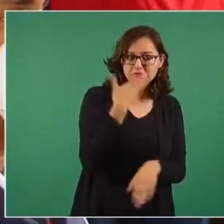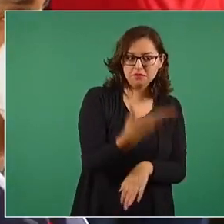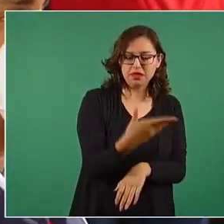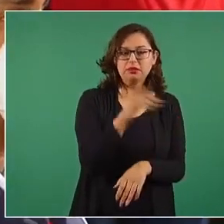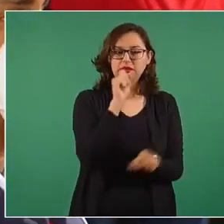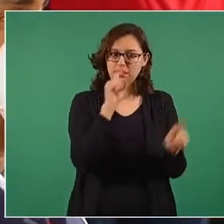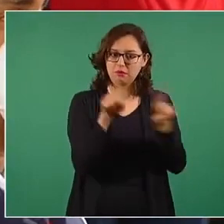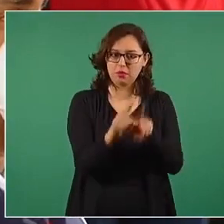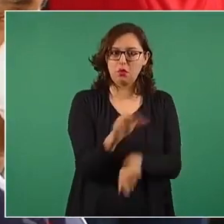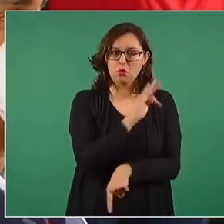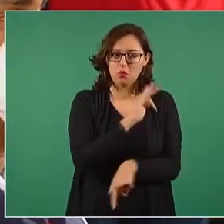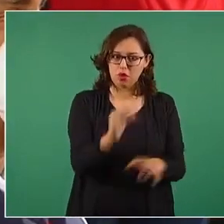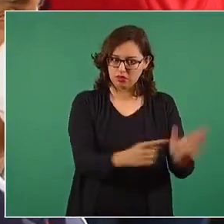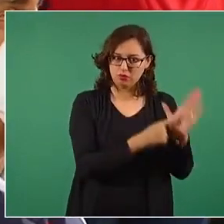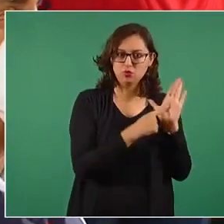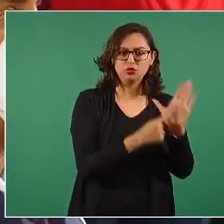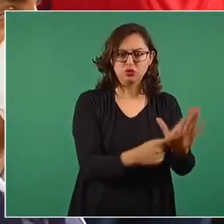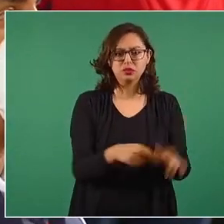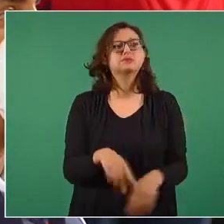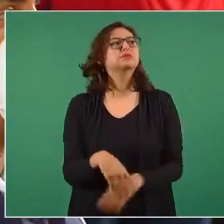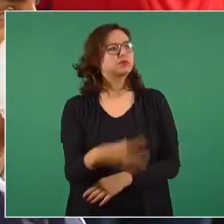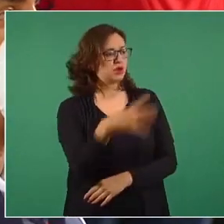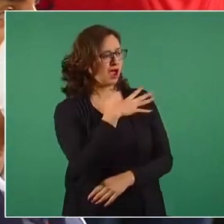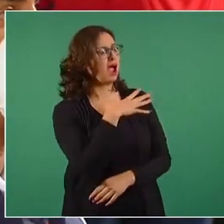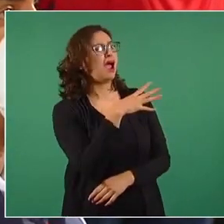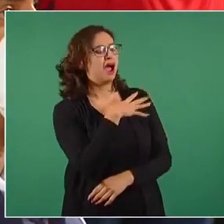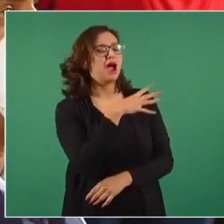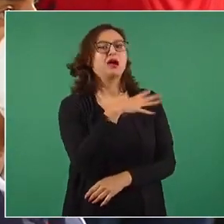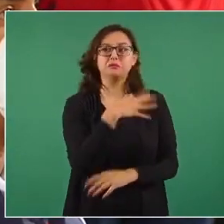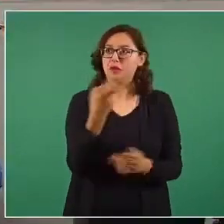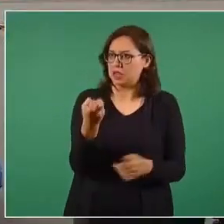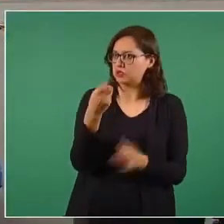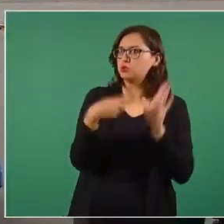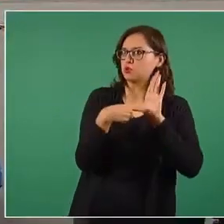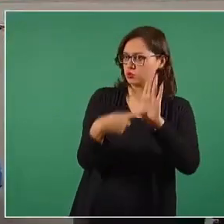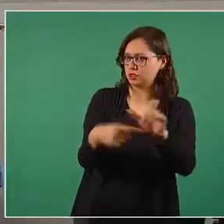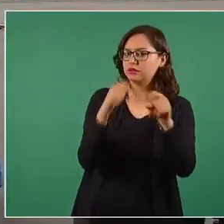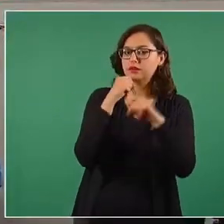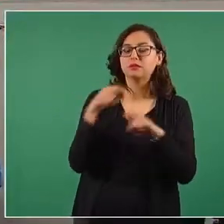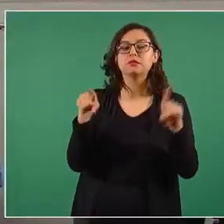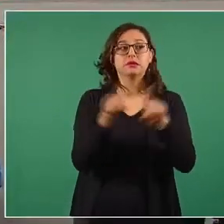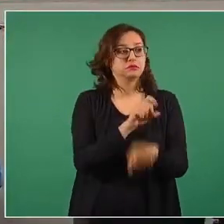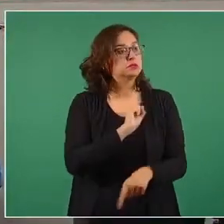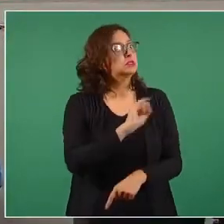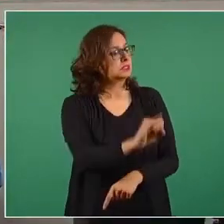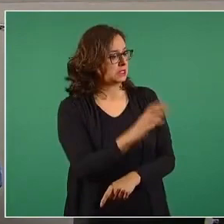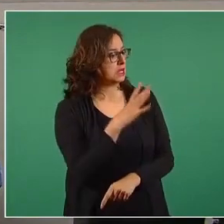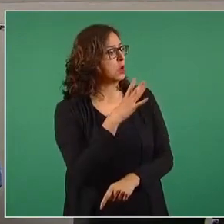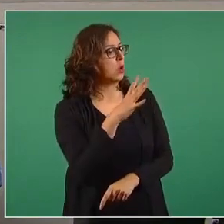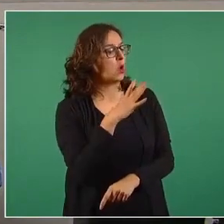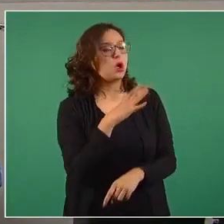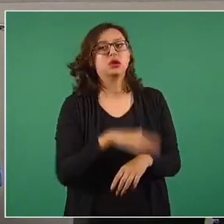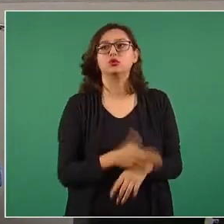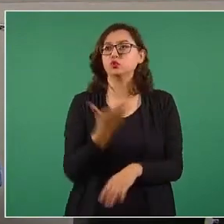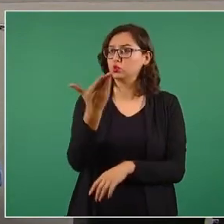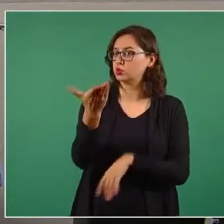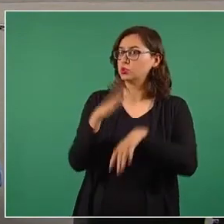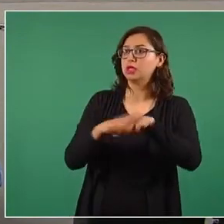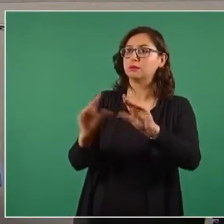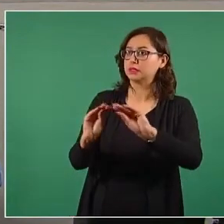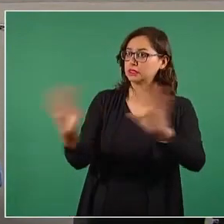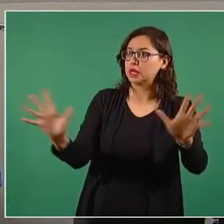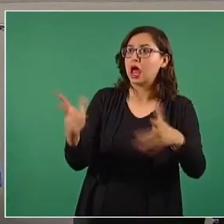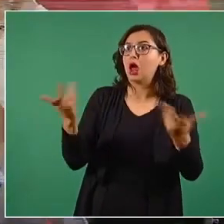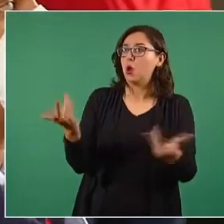el buen periodismo que hay en México. Sí, lo hay. Que se vea que… Sí, lo hay, y sobre todo… Que sea usted claro, y no sé si